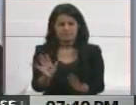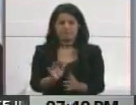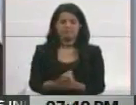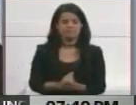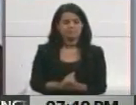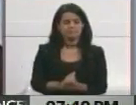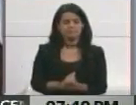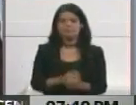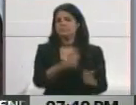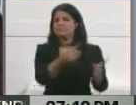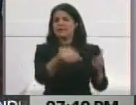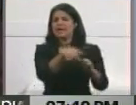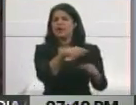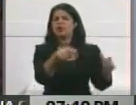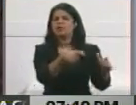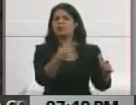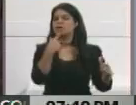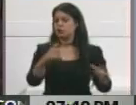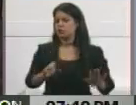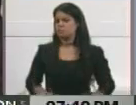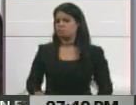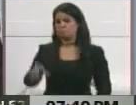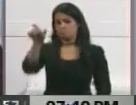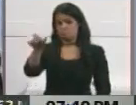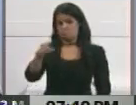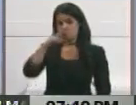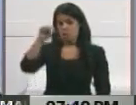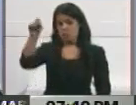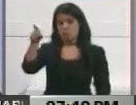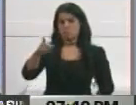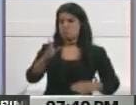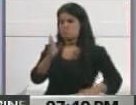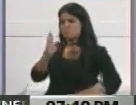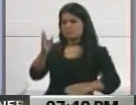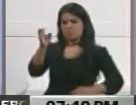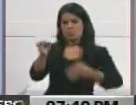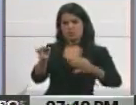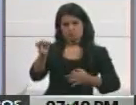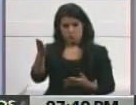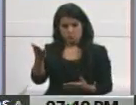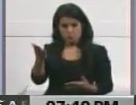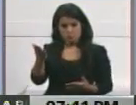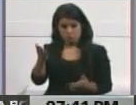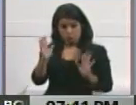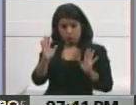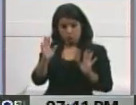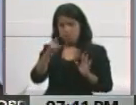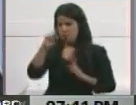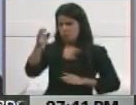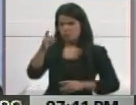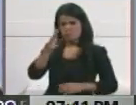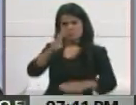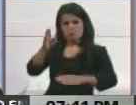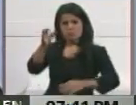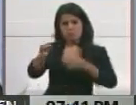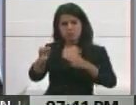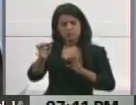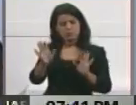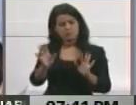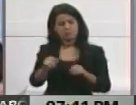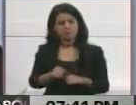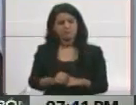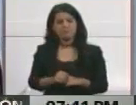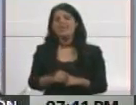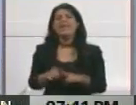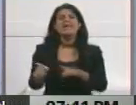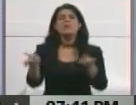está planteando un juicio político contra el presidente Nicolás Maduro a imagen y semejanza de por